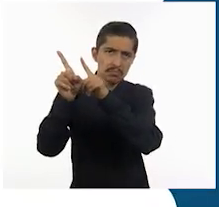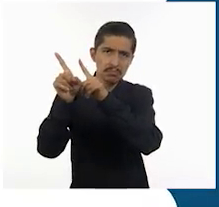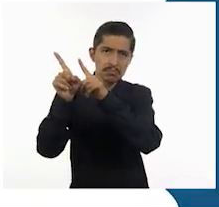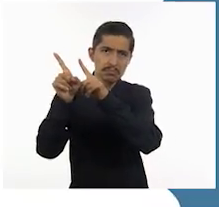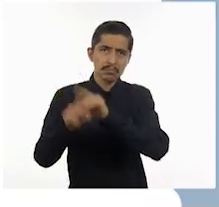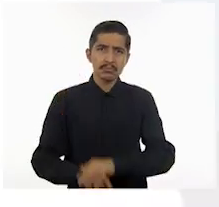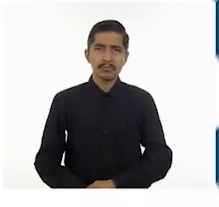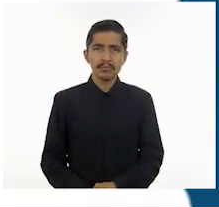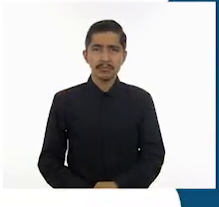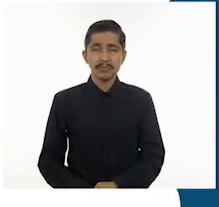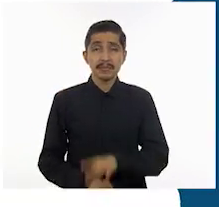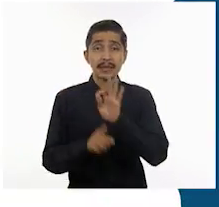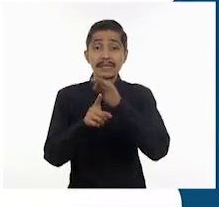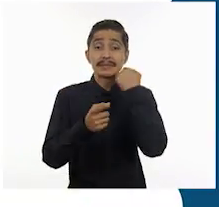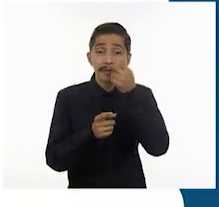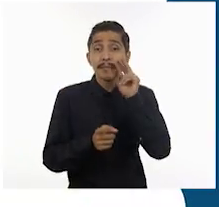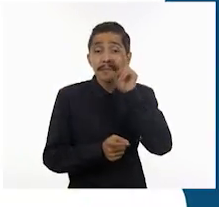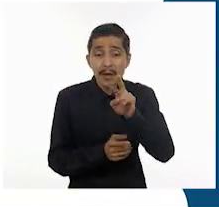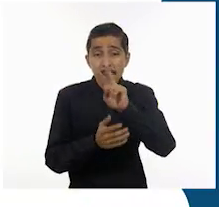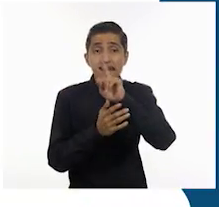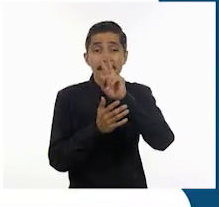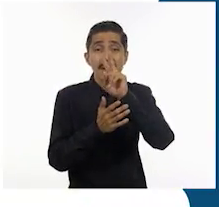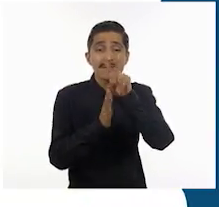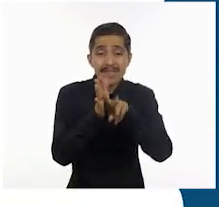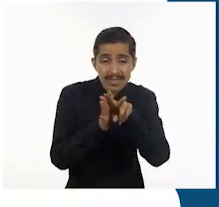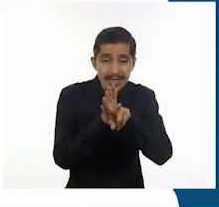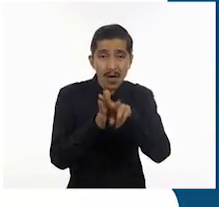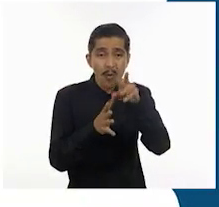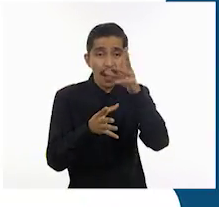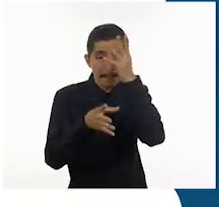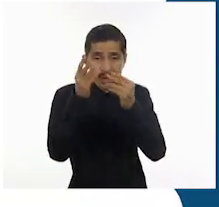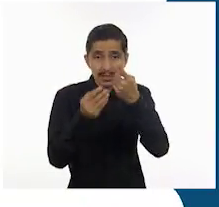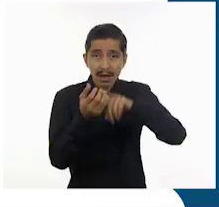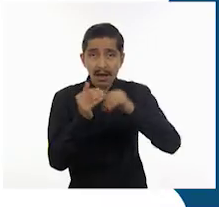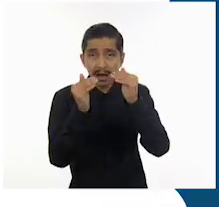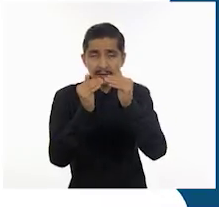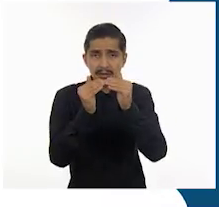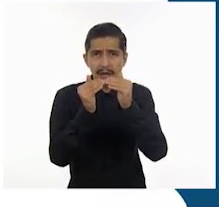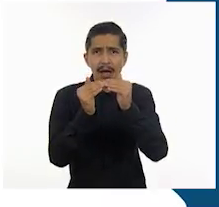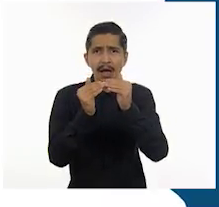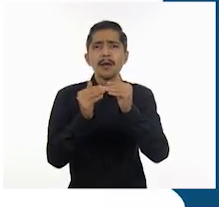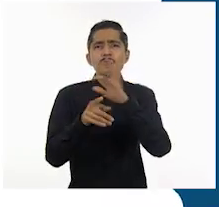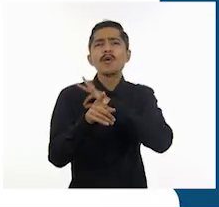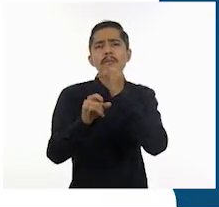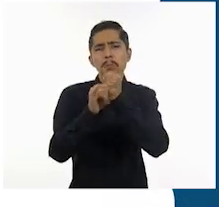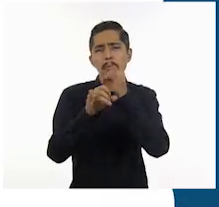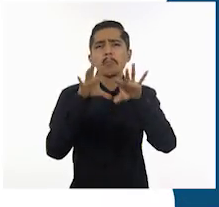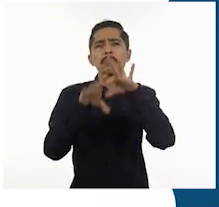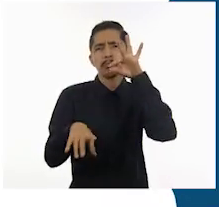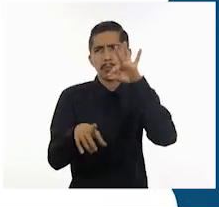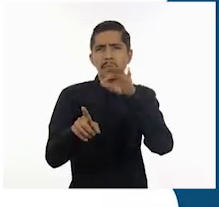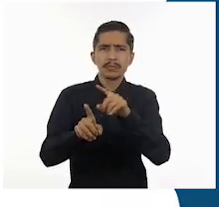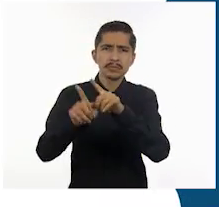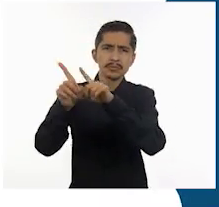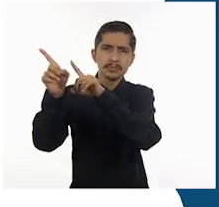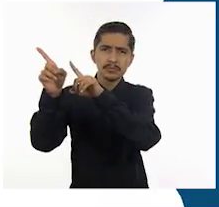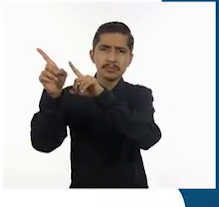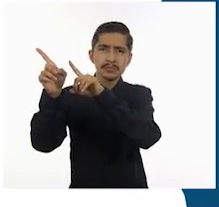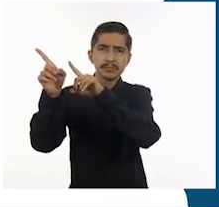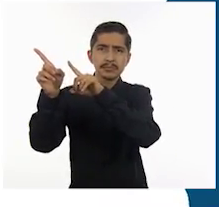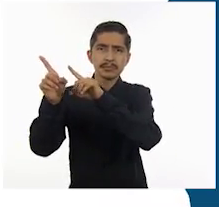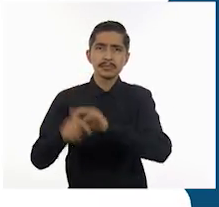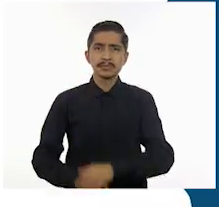conalitech.cep.gov.mx. Si quieres volver a ver los programas de Aprende en Casa, los puedes encontrar en la siguiente liga: